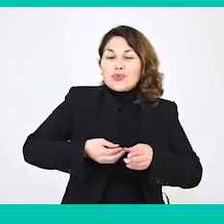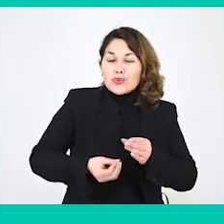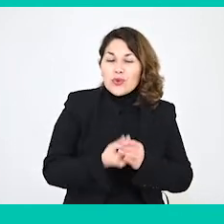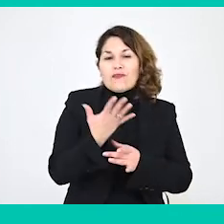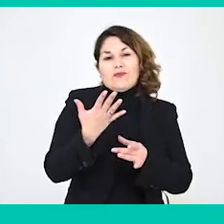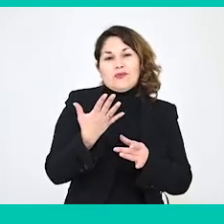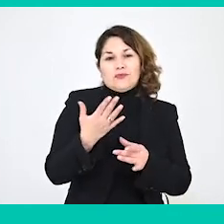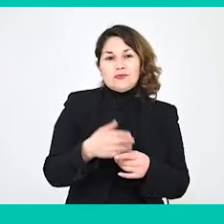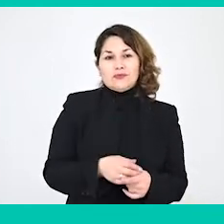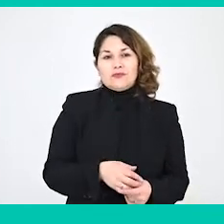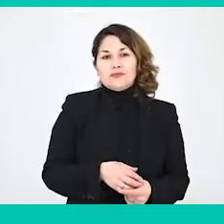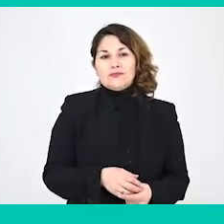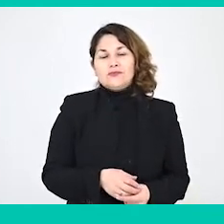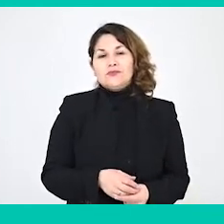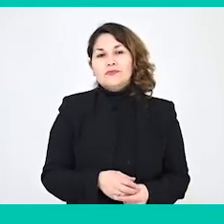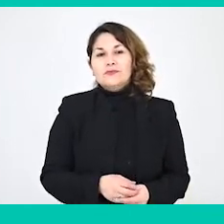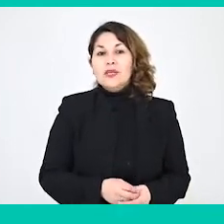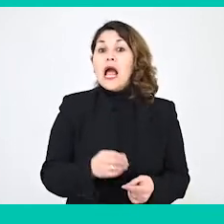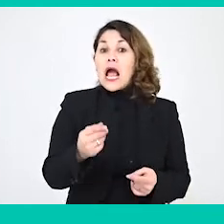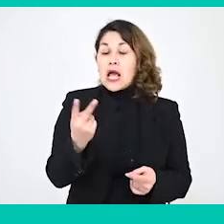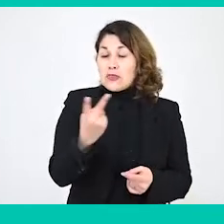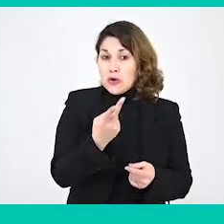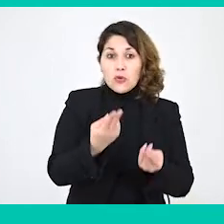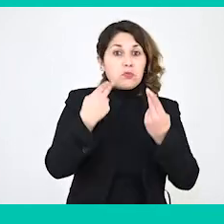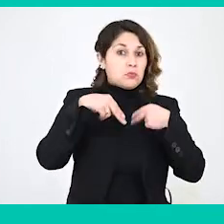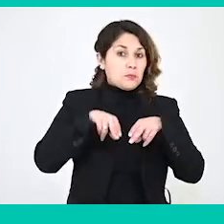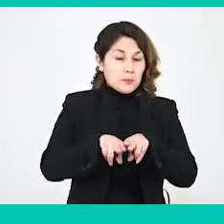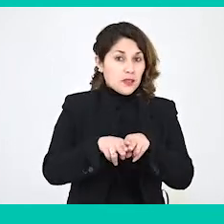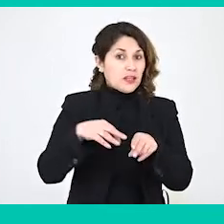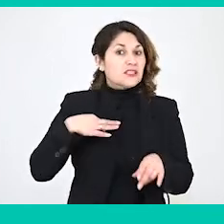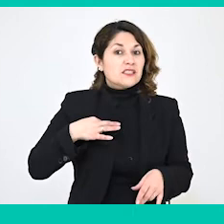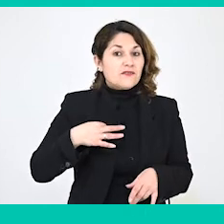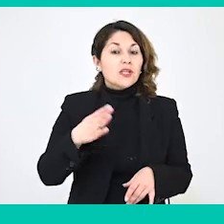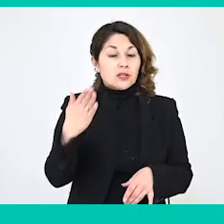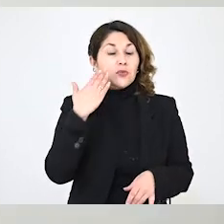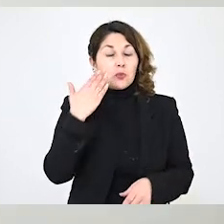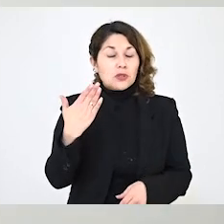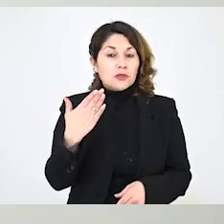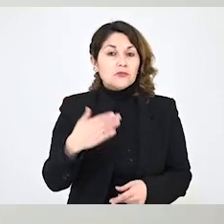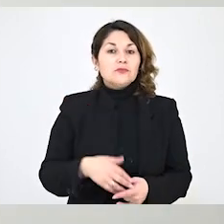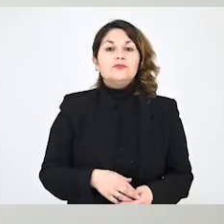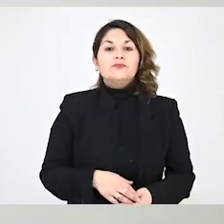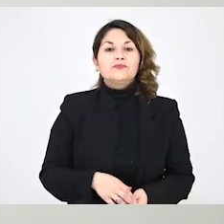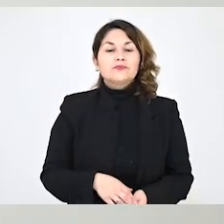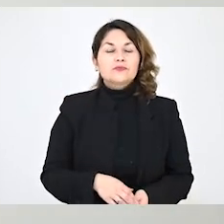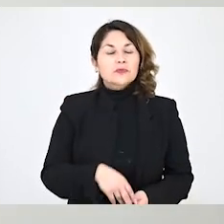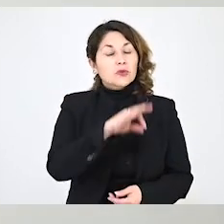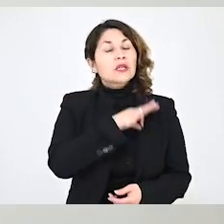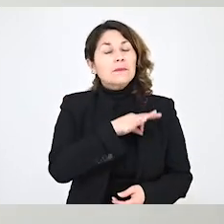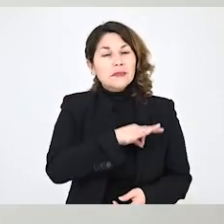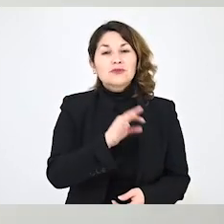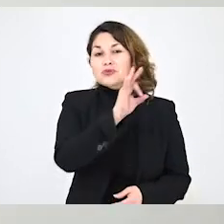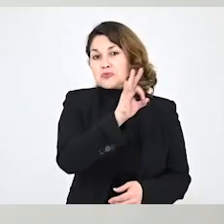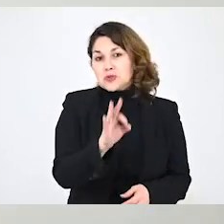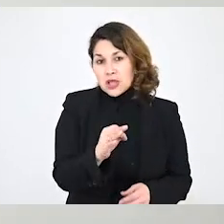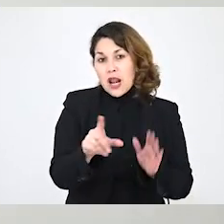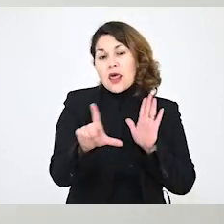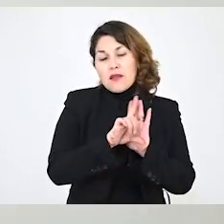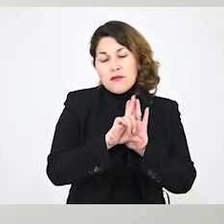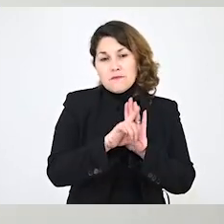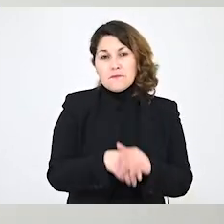como beneficiarios de pensión con los porcentajes que determina la ley. Ahora vamos a comprobar lo